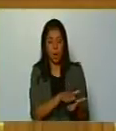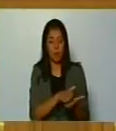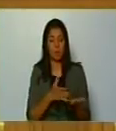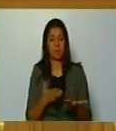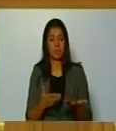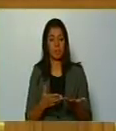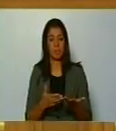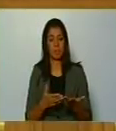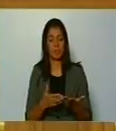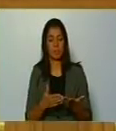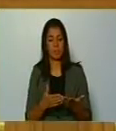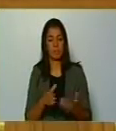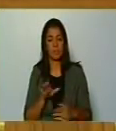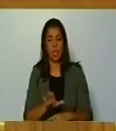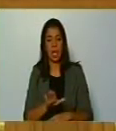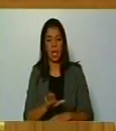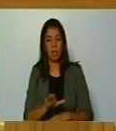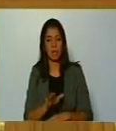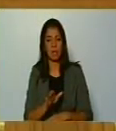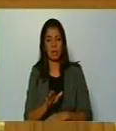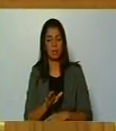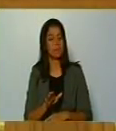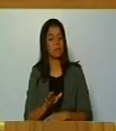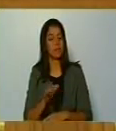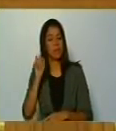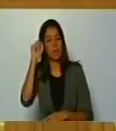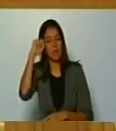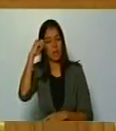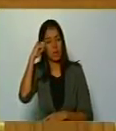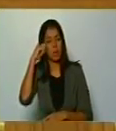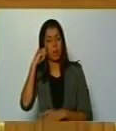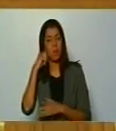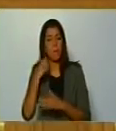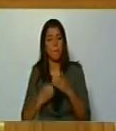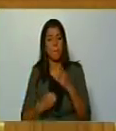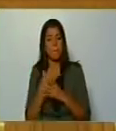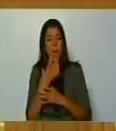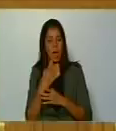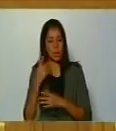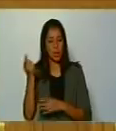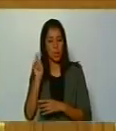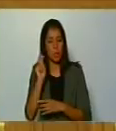Siendo eso así, si mal no recuerdo, en el mes de mayo